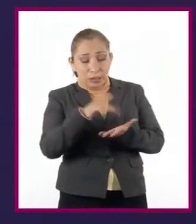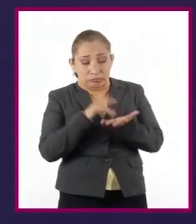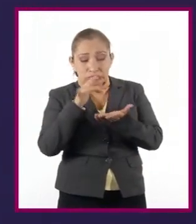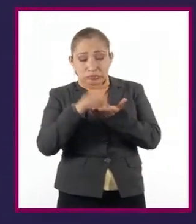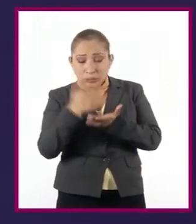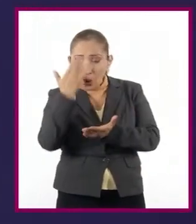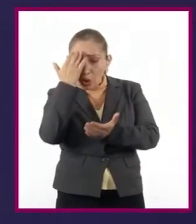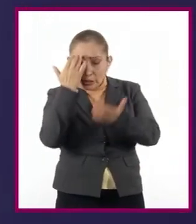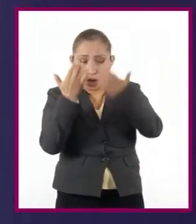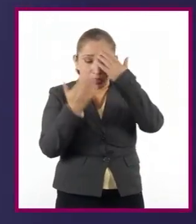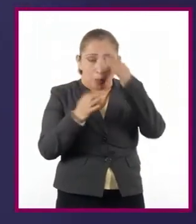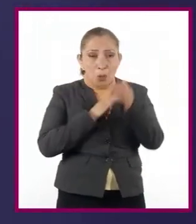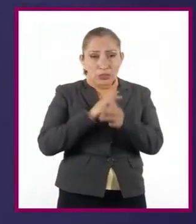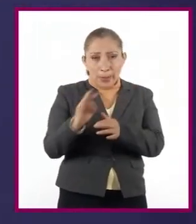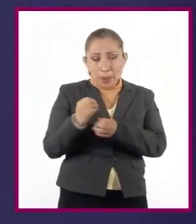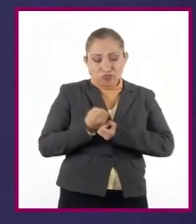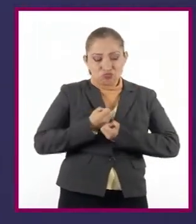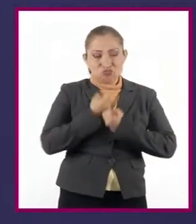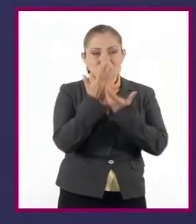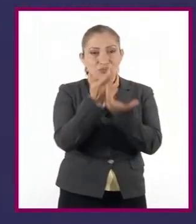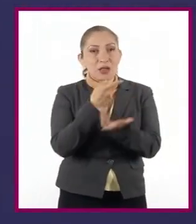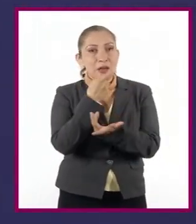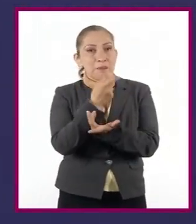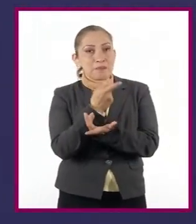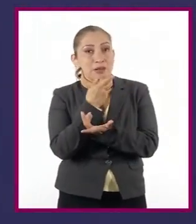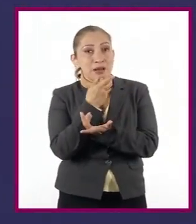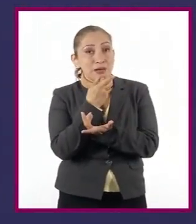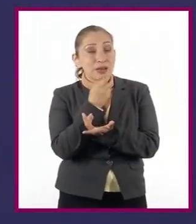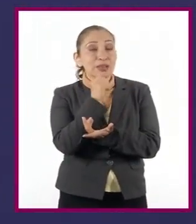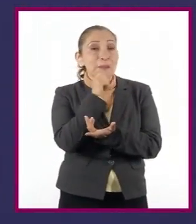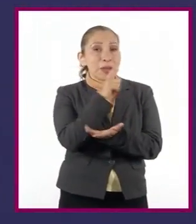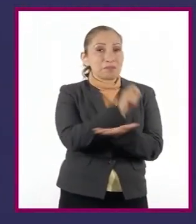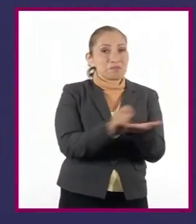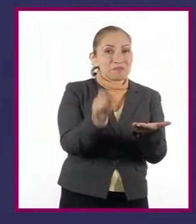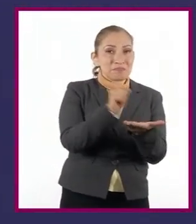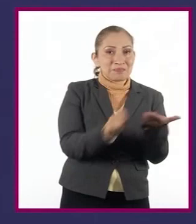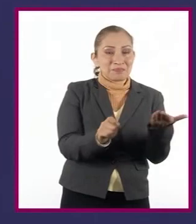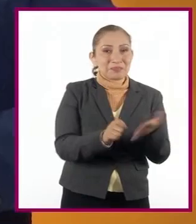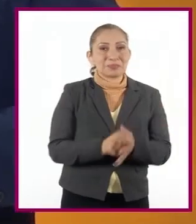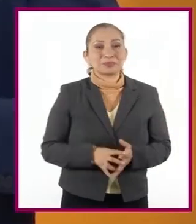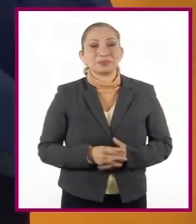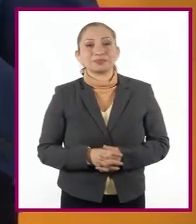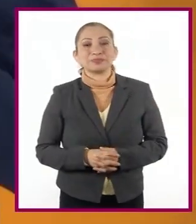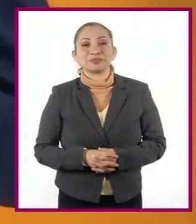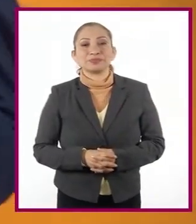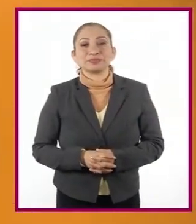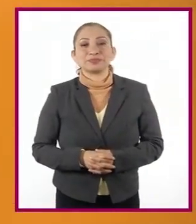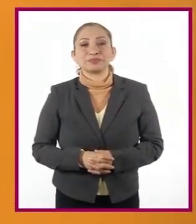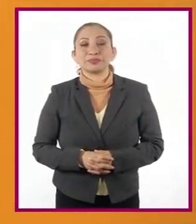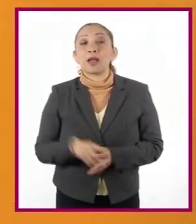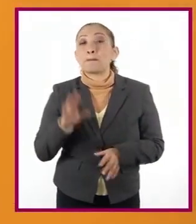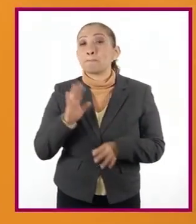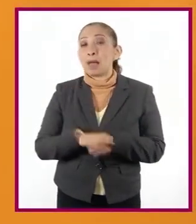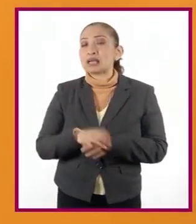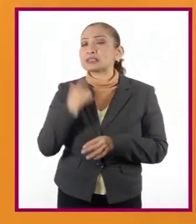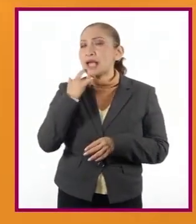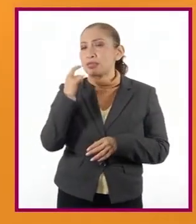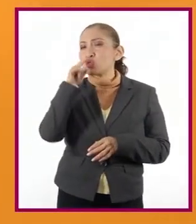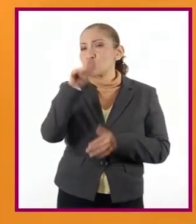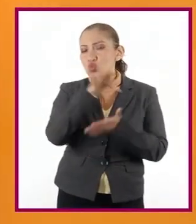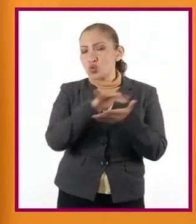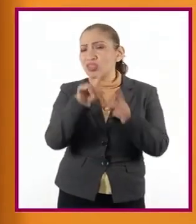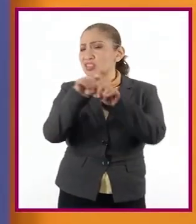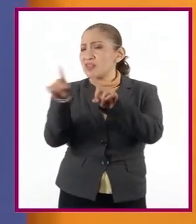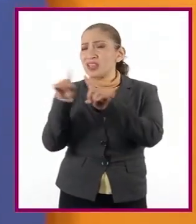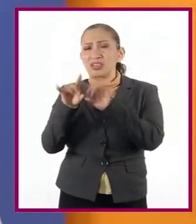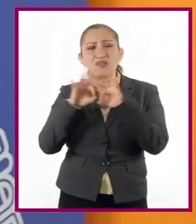mayor será nuestra capacidad expresiva, tanto cuando hablamos como cuando escribimos. Sobre todo, procuren leer